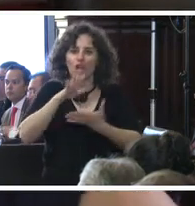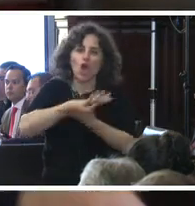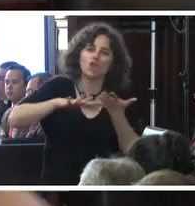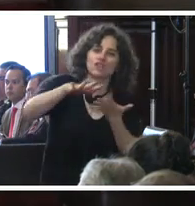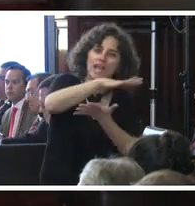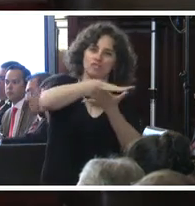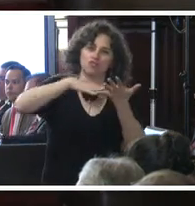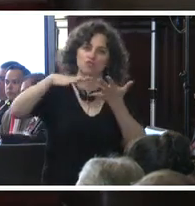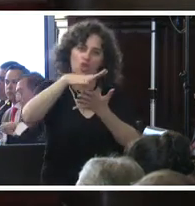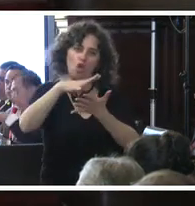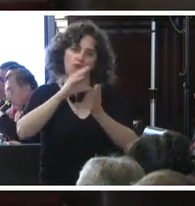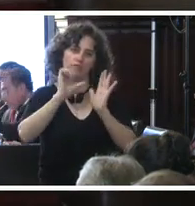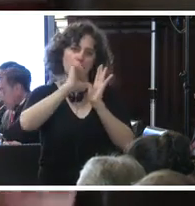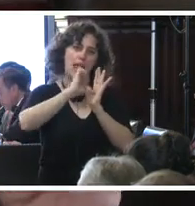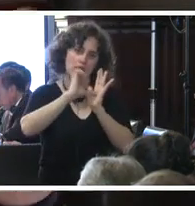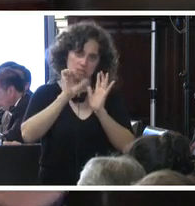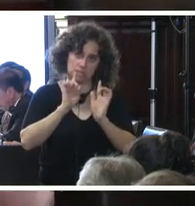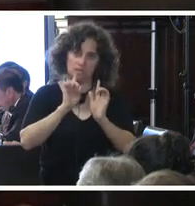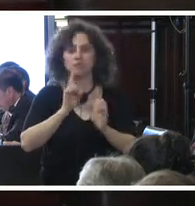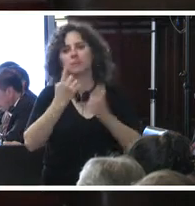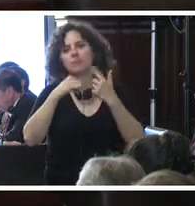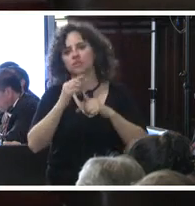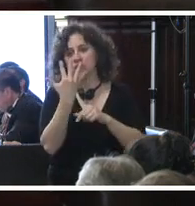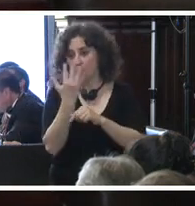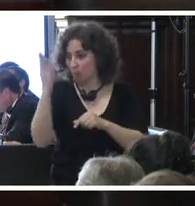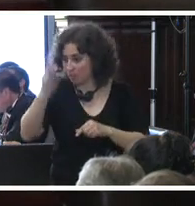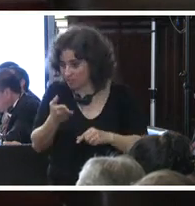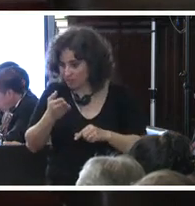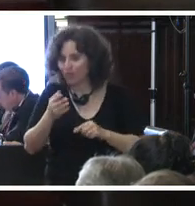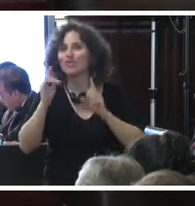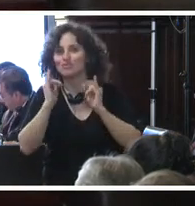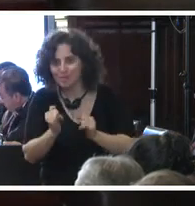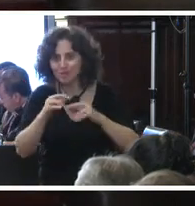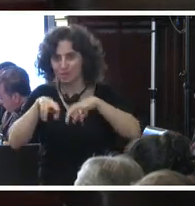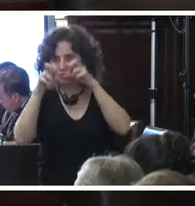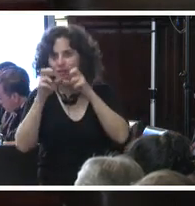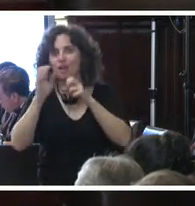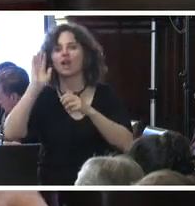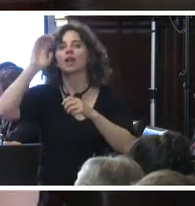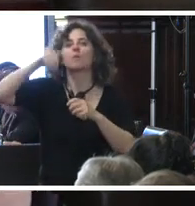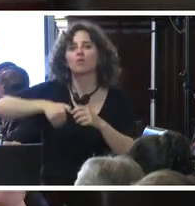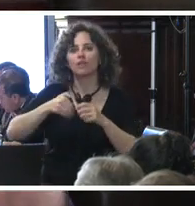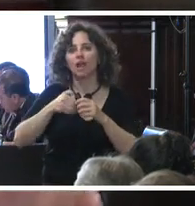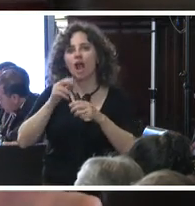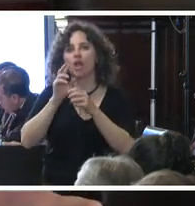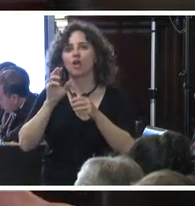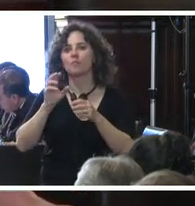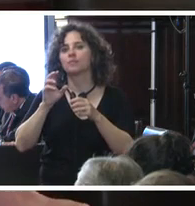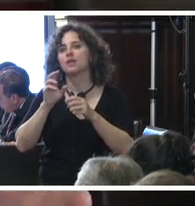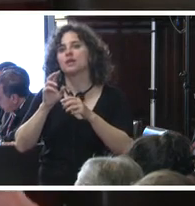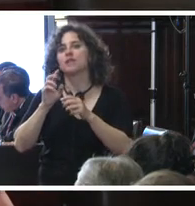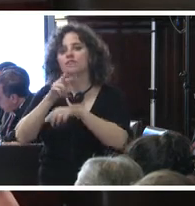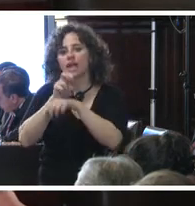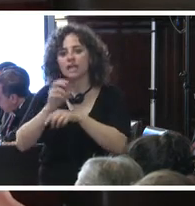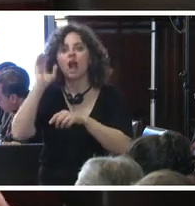contexto que estamos describiendo. Y solamente el 5% de ellos están en la Procuraduría General de la República, quien debería